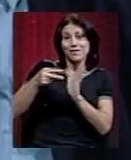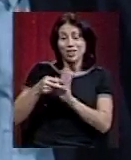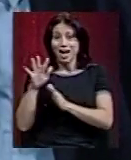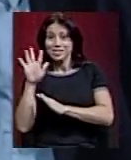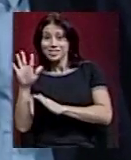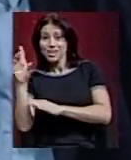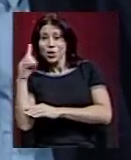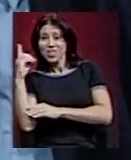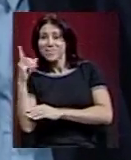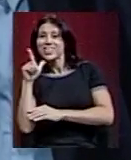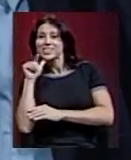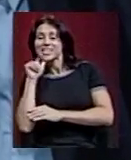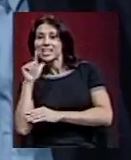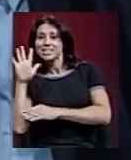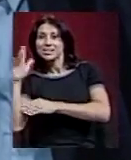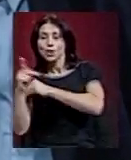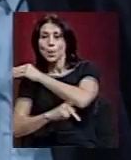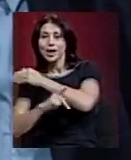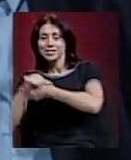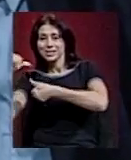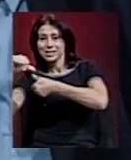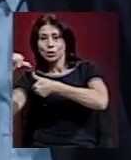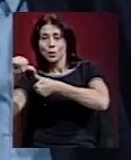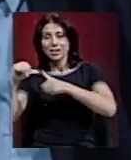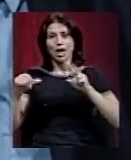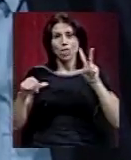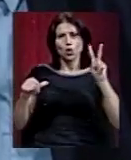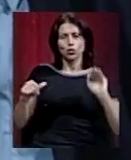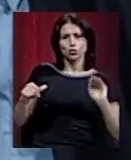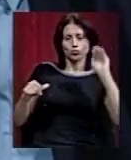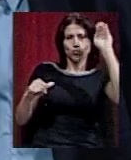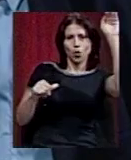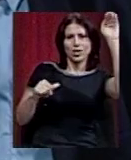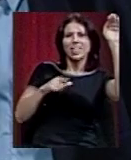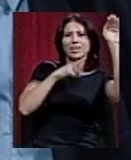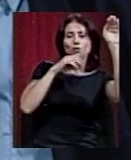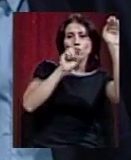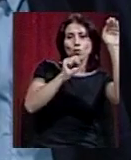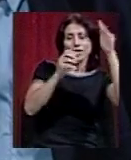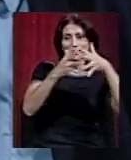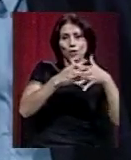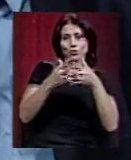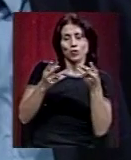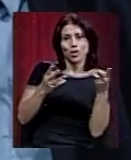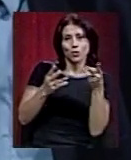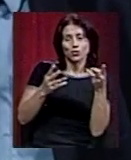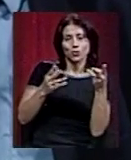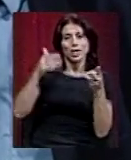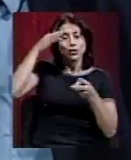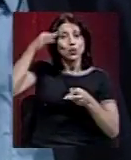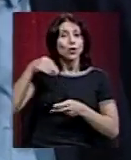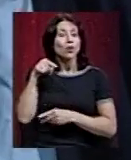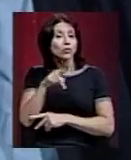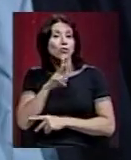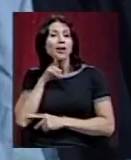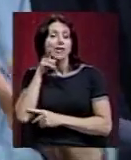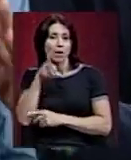Davides, me parece que fue realmente, como lo dice usted, un